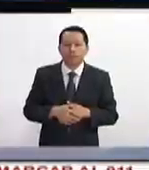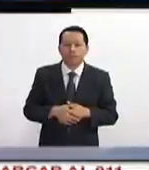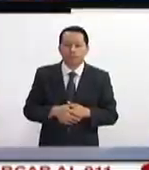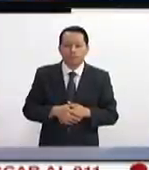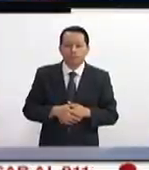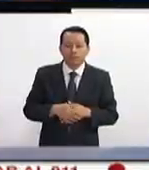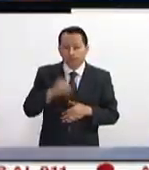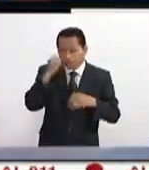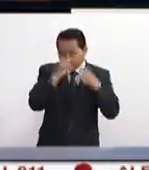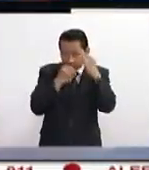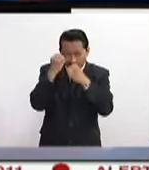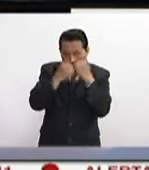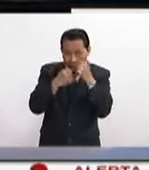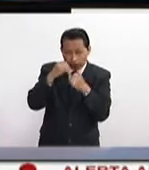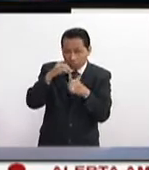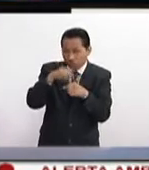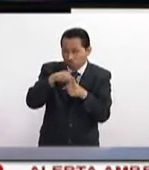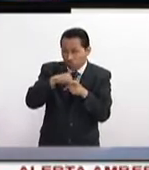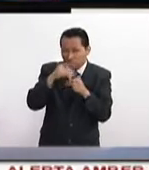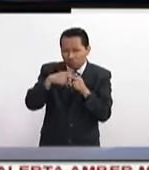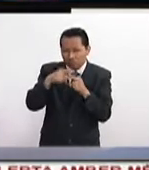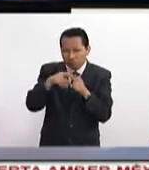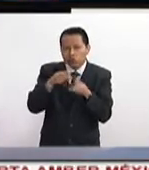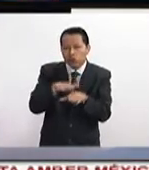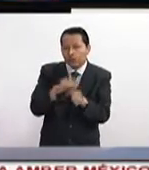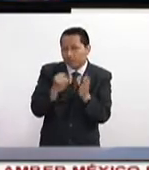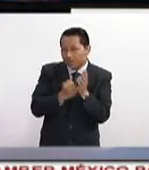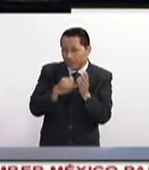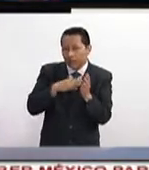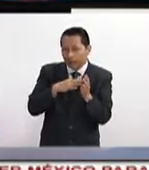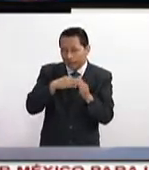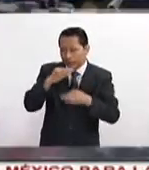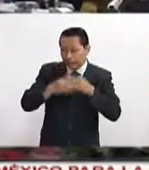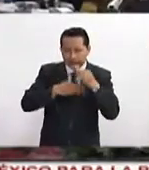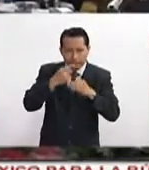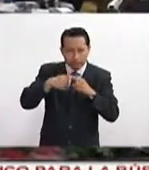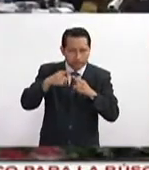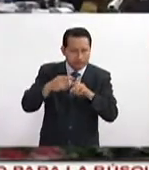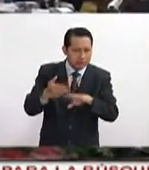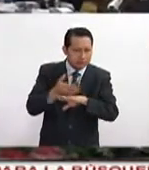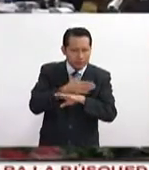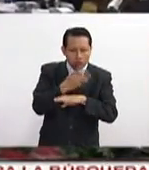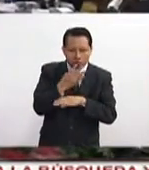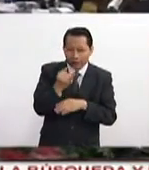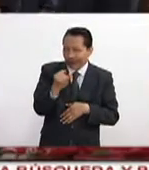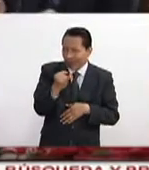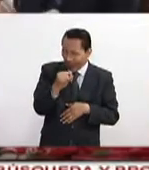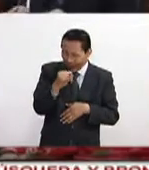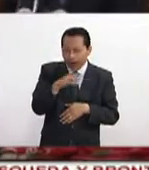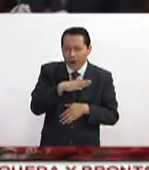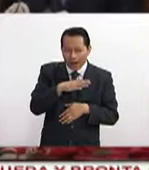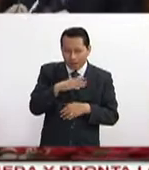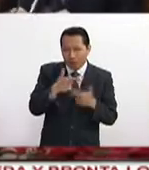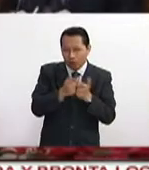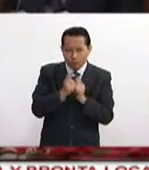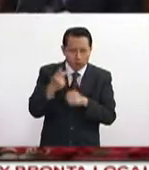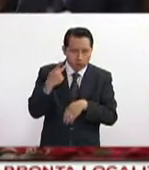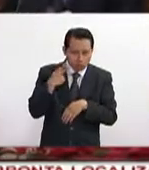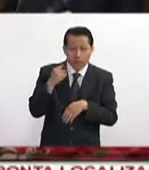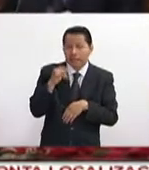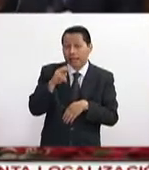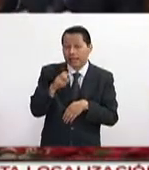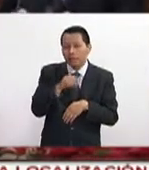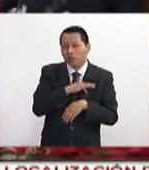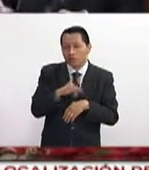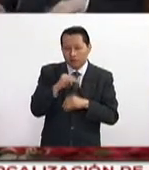Y luego de analizar los dictámenes de fiscalización de las campañas electorales de este pasado 4 de junio, el INE prevé